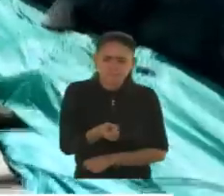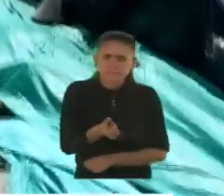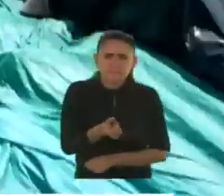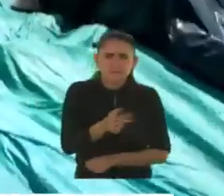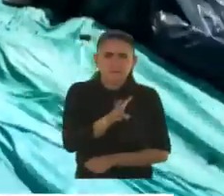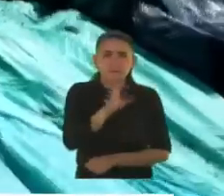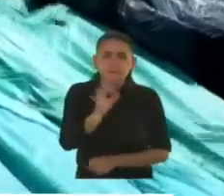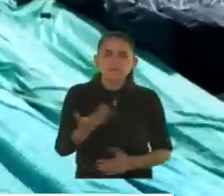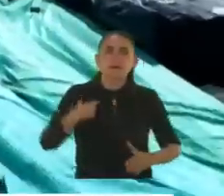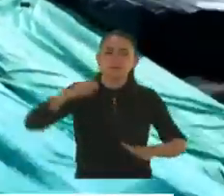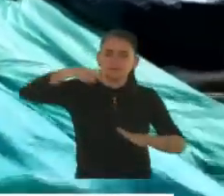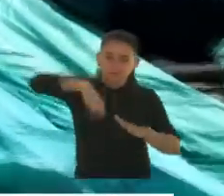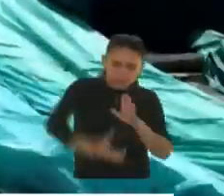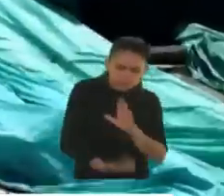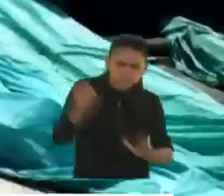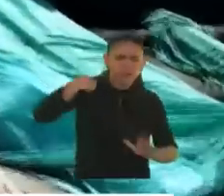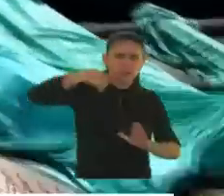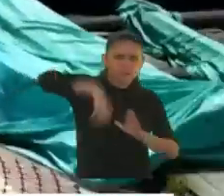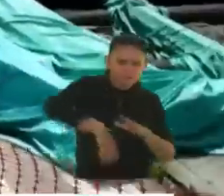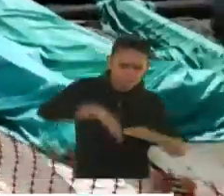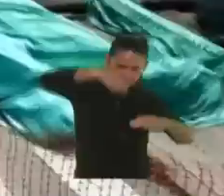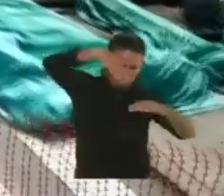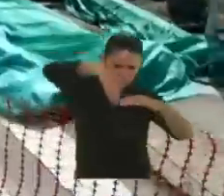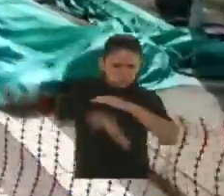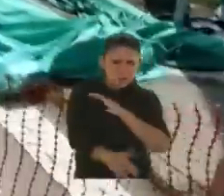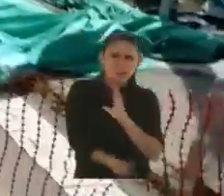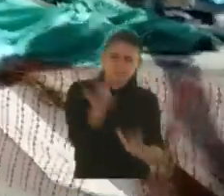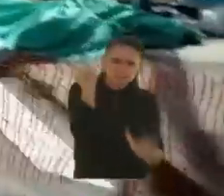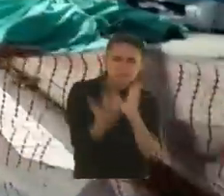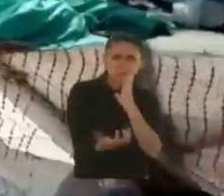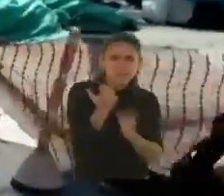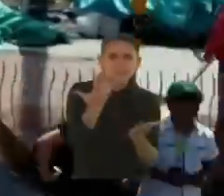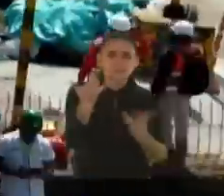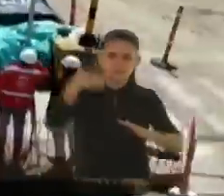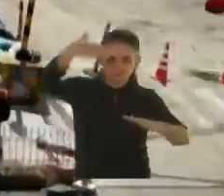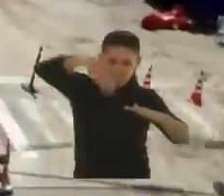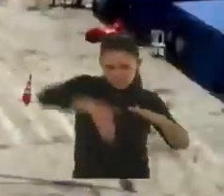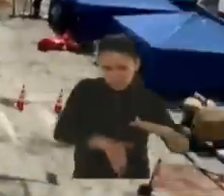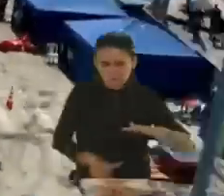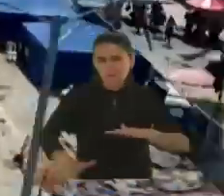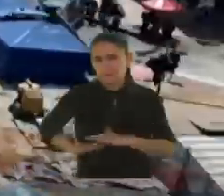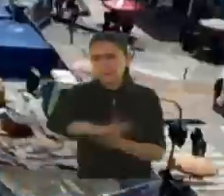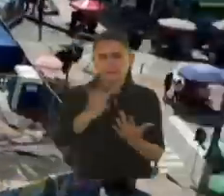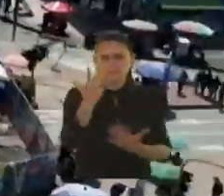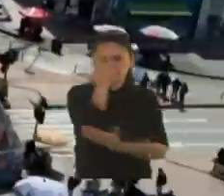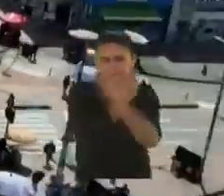las excavaciones y sobre la parte deprimida.